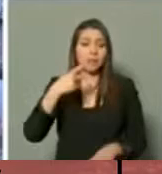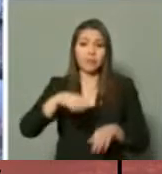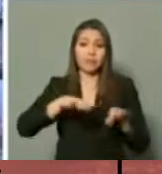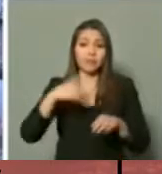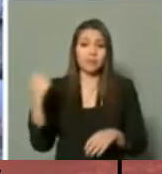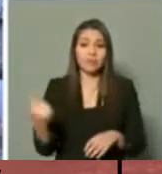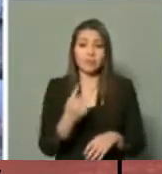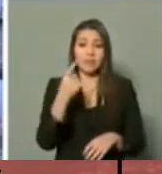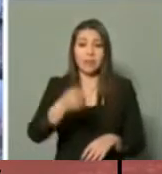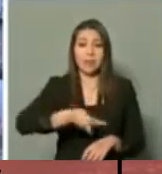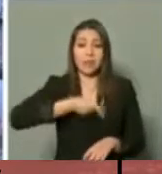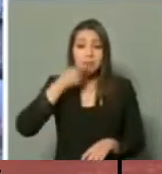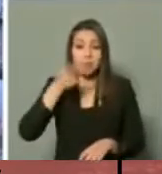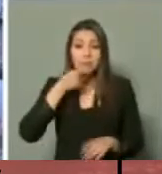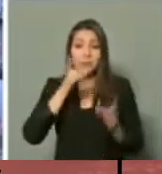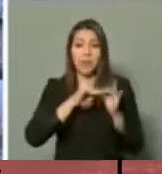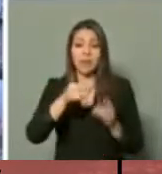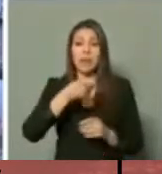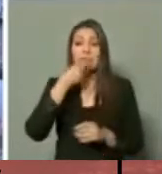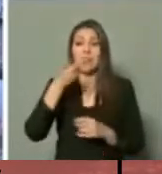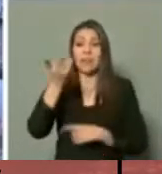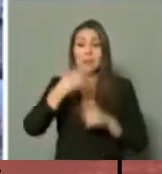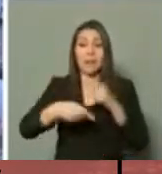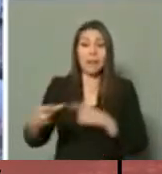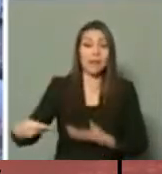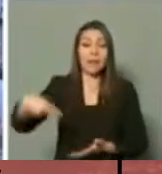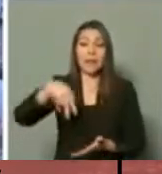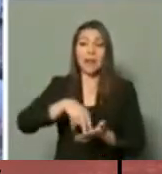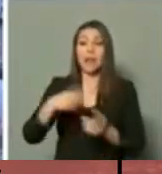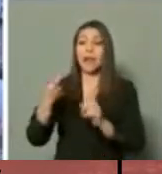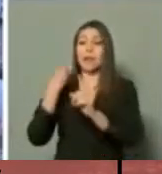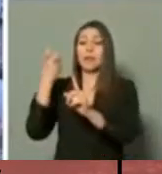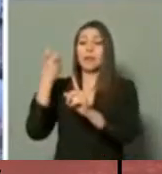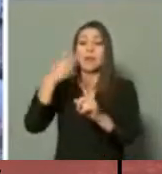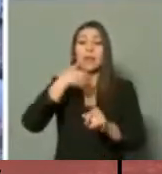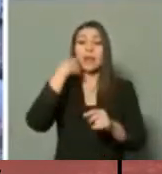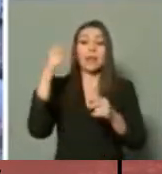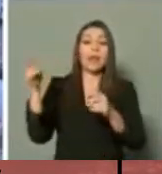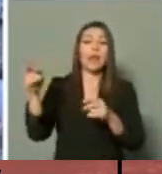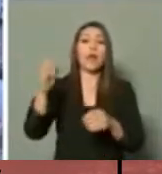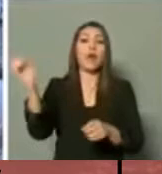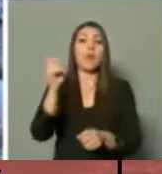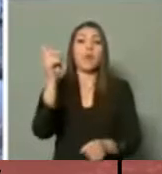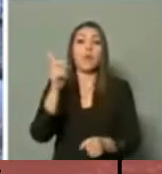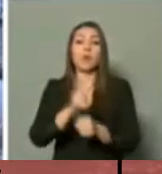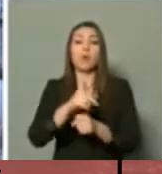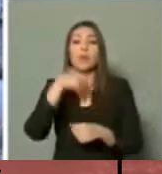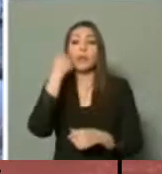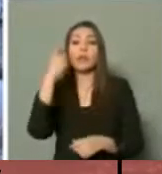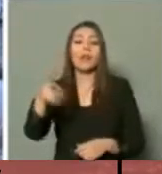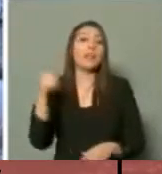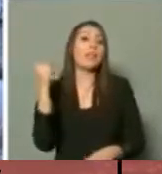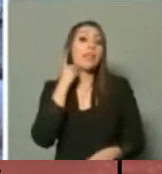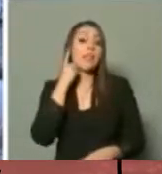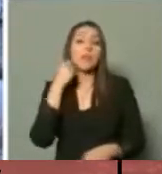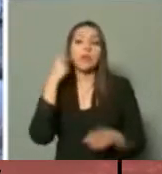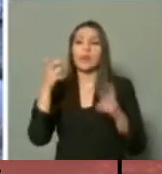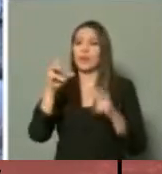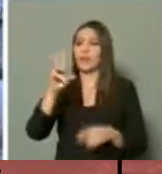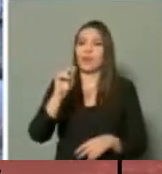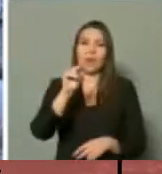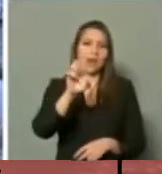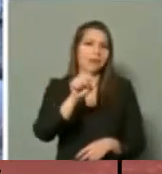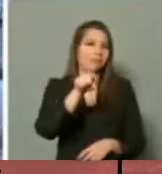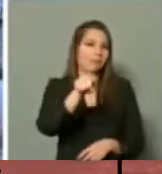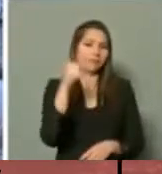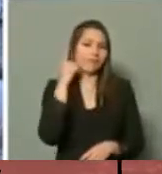seas tú como un puntero que viene a robarse la oportunidad por un fenómeno, que no seas tú el que vaya a ser el diputado, va a ser el Partido Verde el